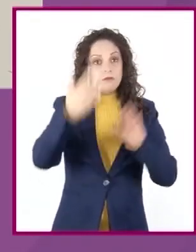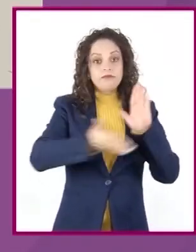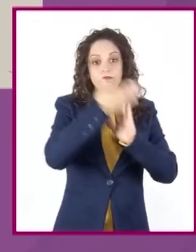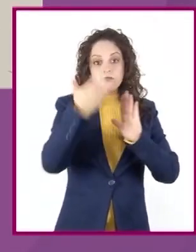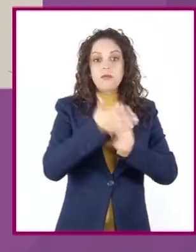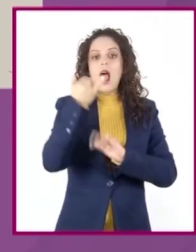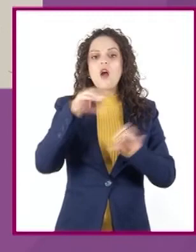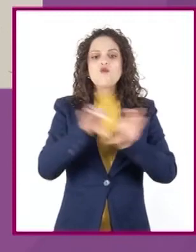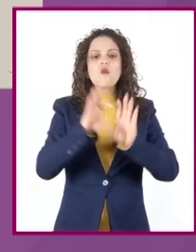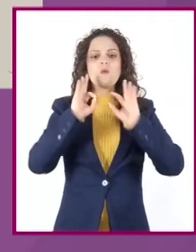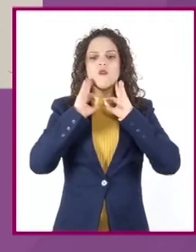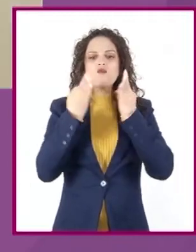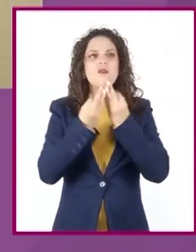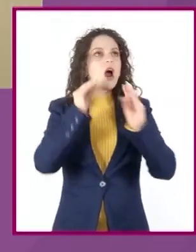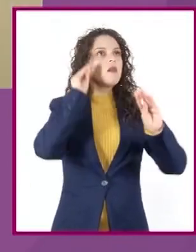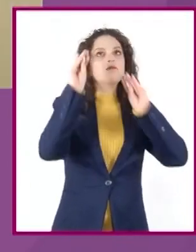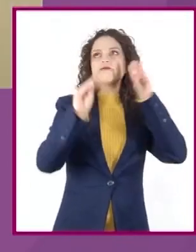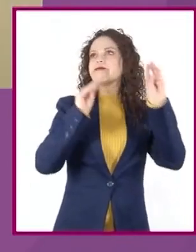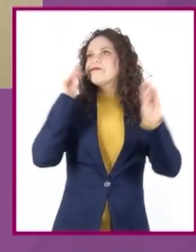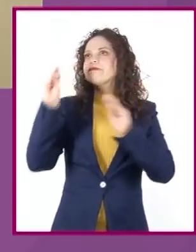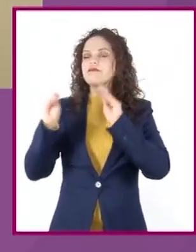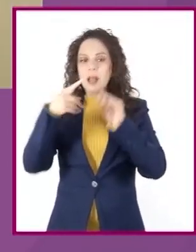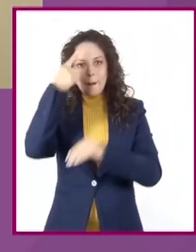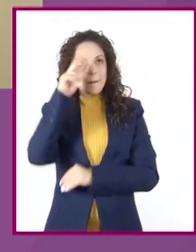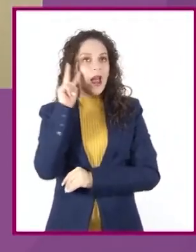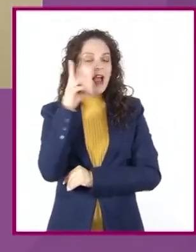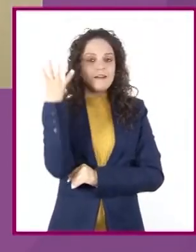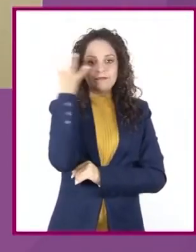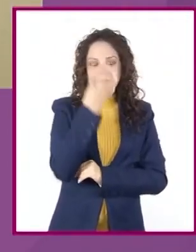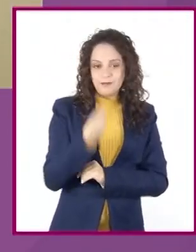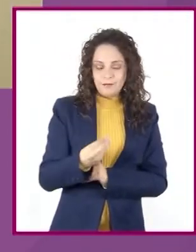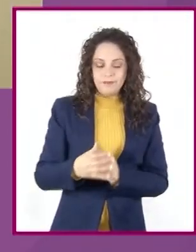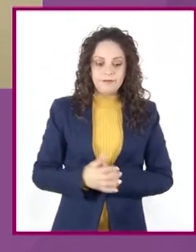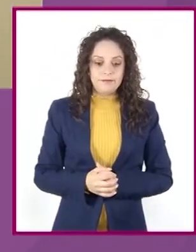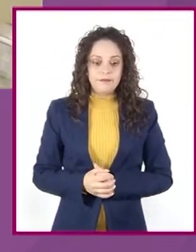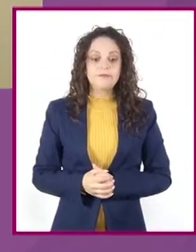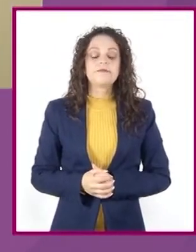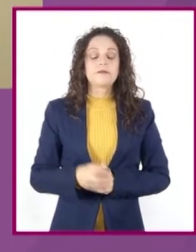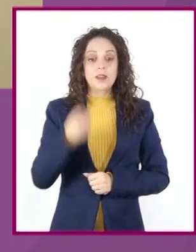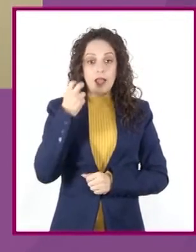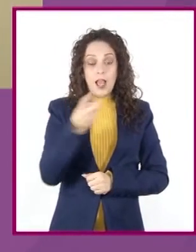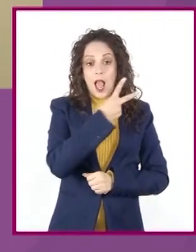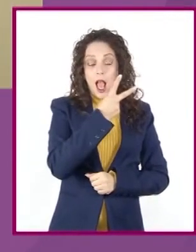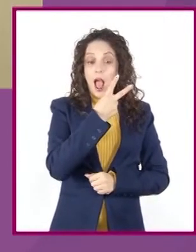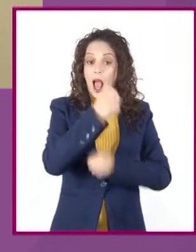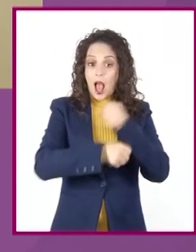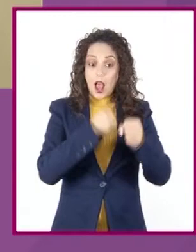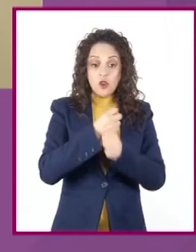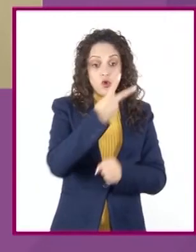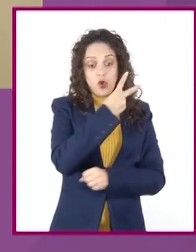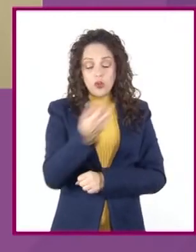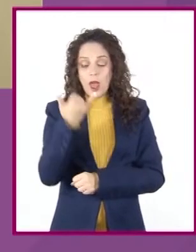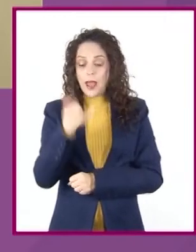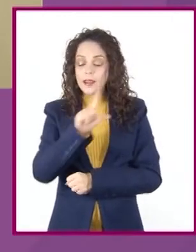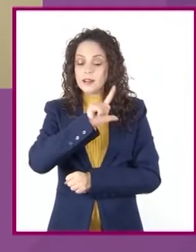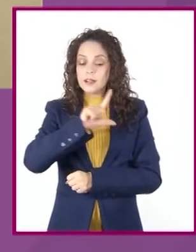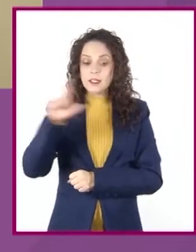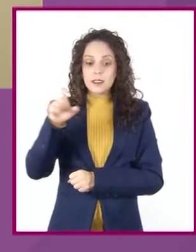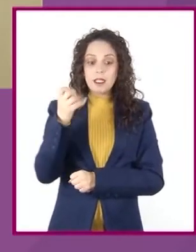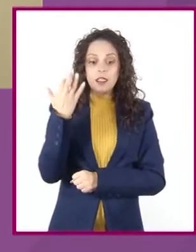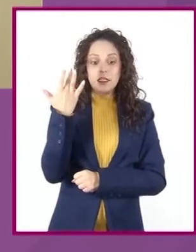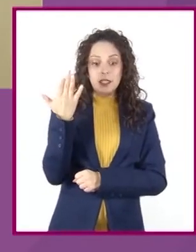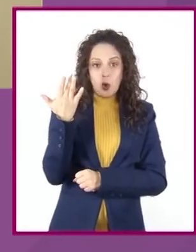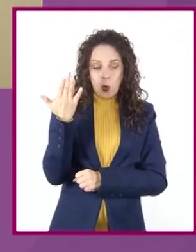lugar. Durante el auge de Monte Albán, entre los años 200 y 750 de nuestra era,